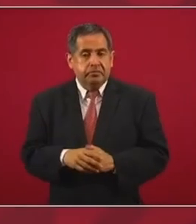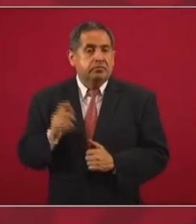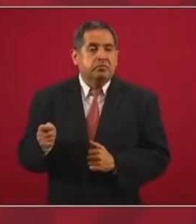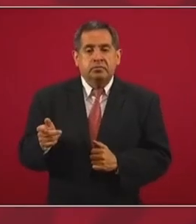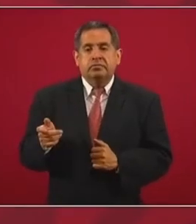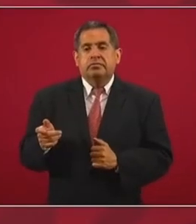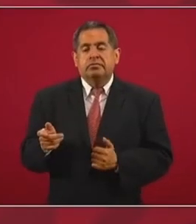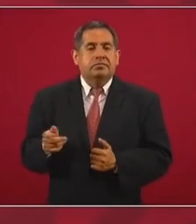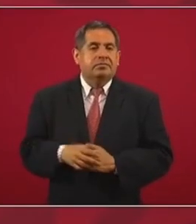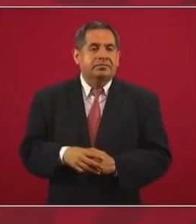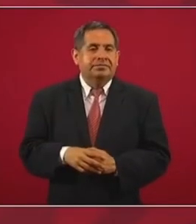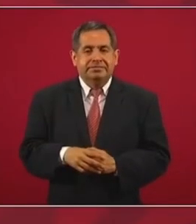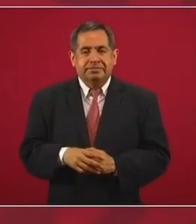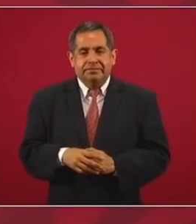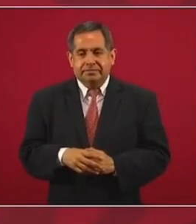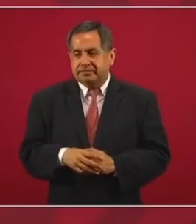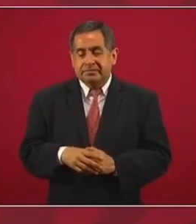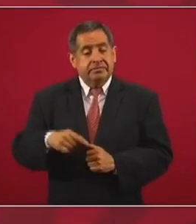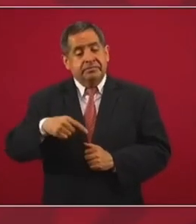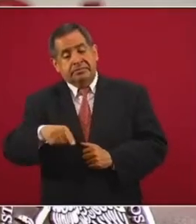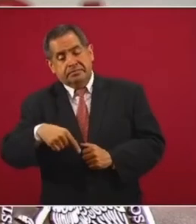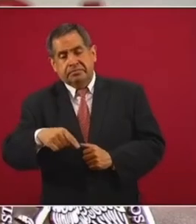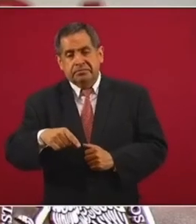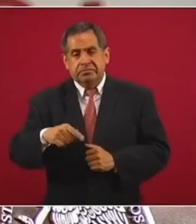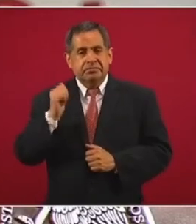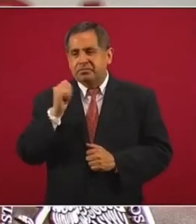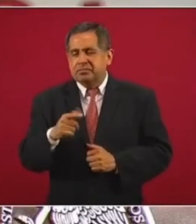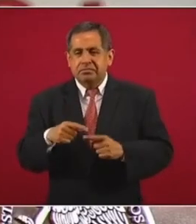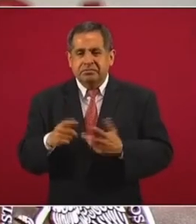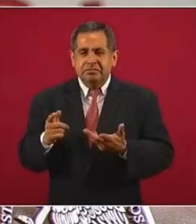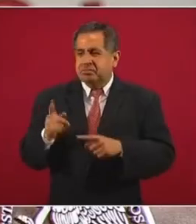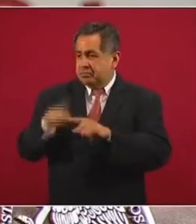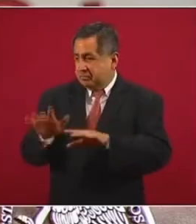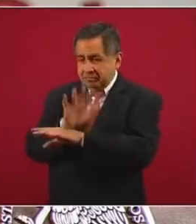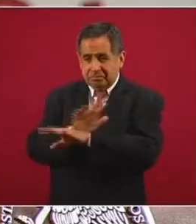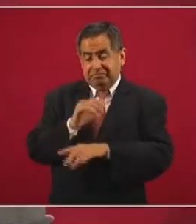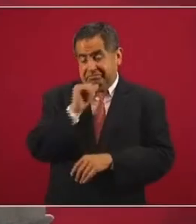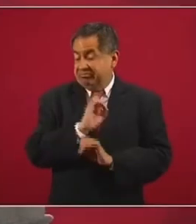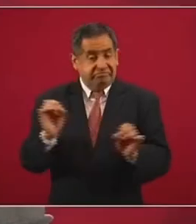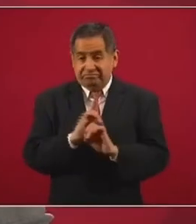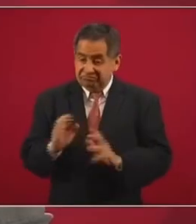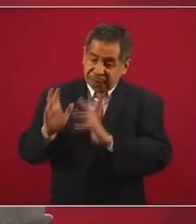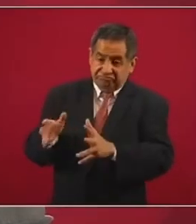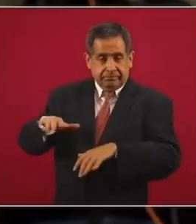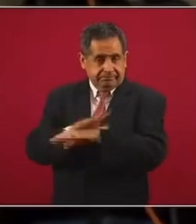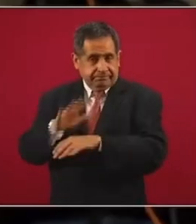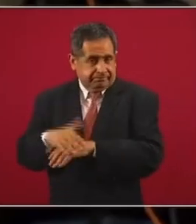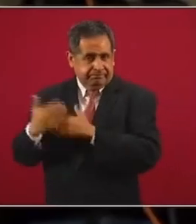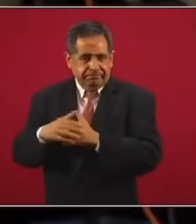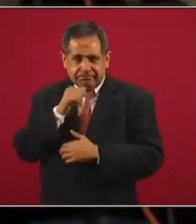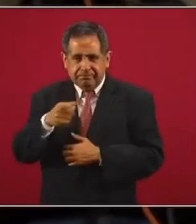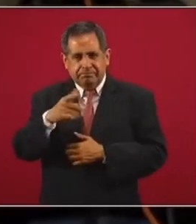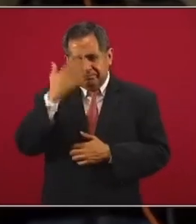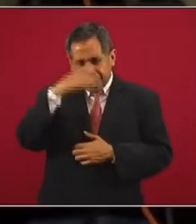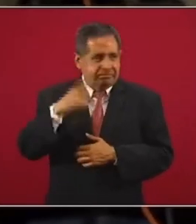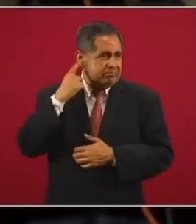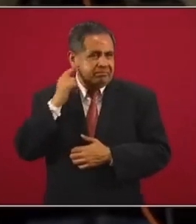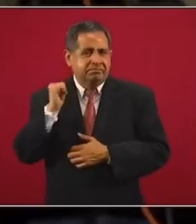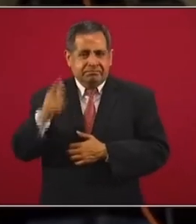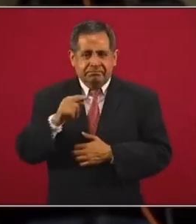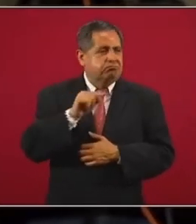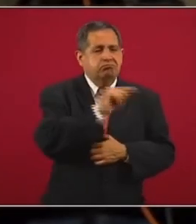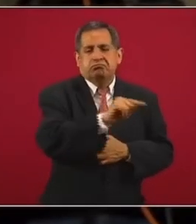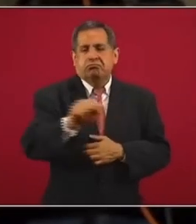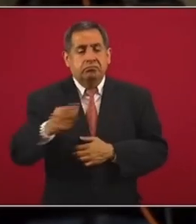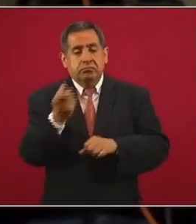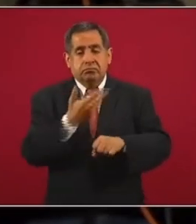No hay en el corto plazo la intención de que haya cambios, de cambiar a nadie. ¿Pero sabe o tiene información de que